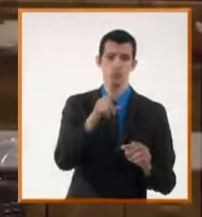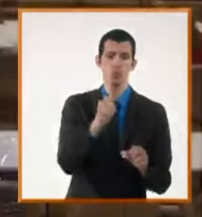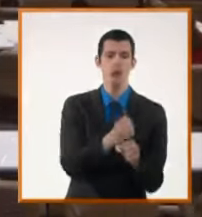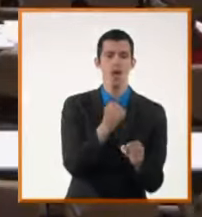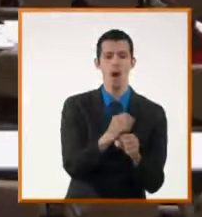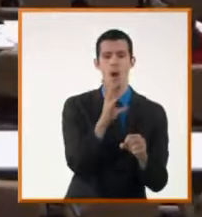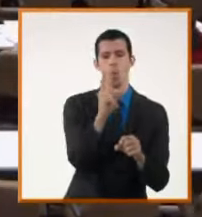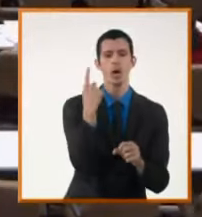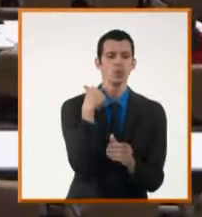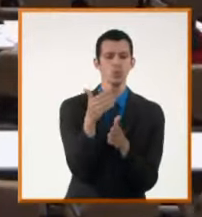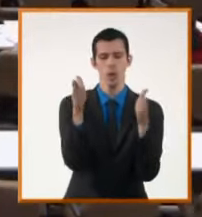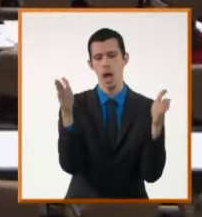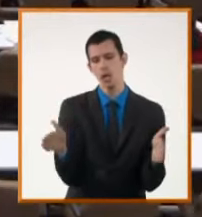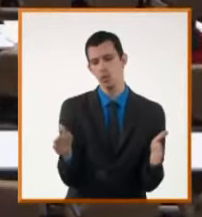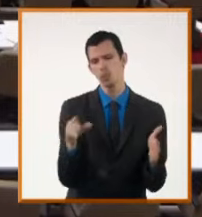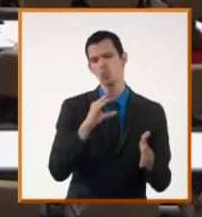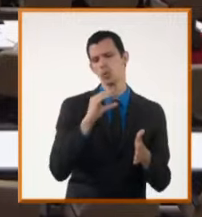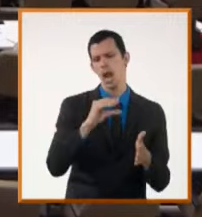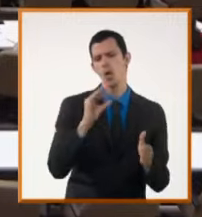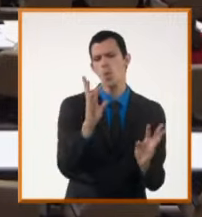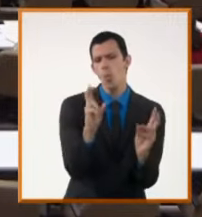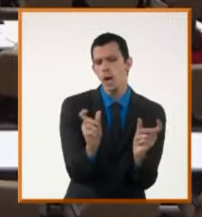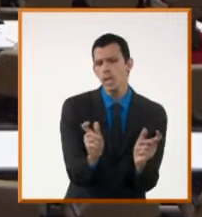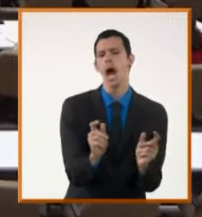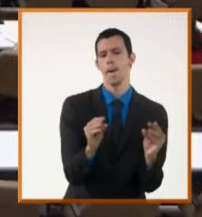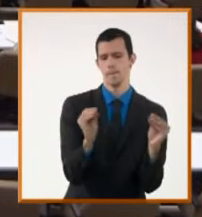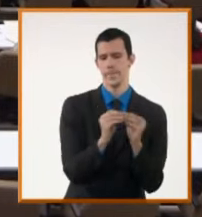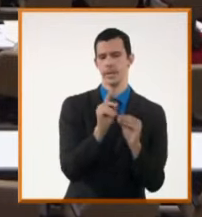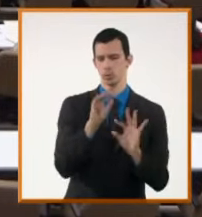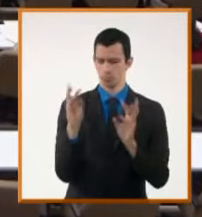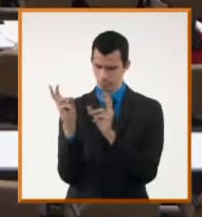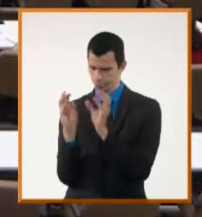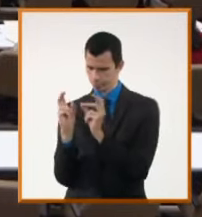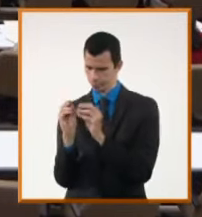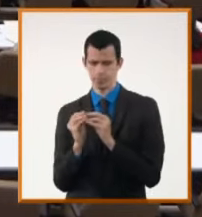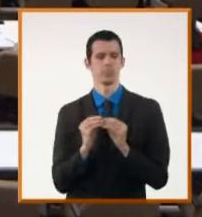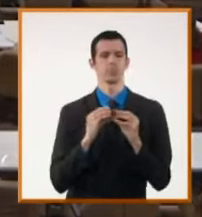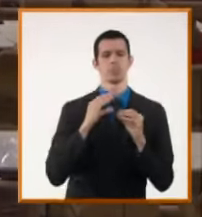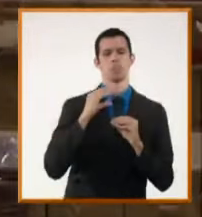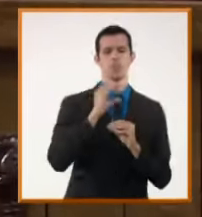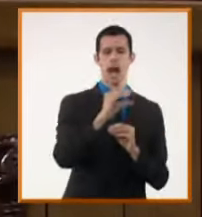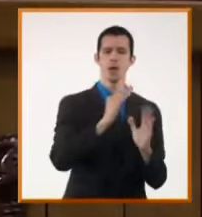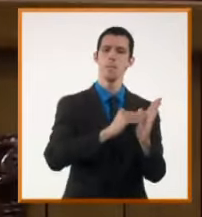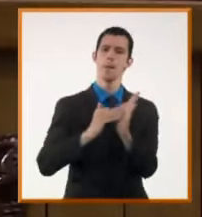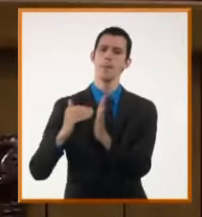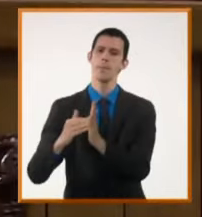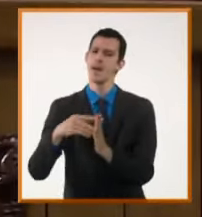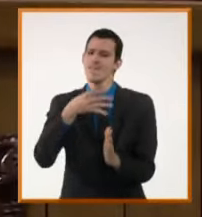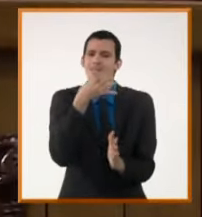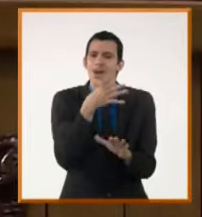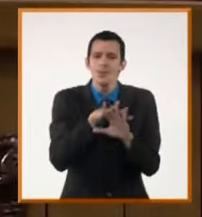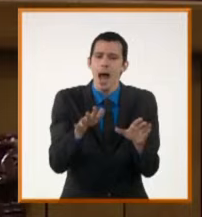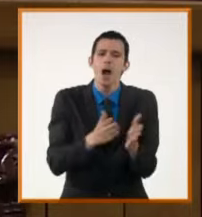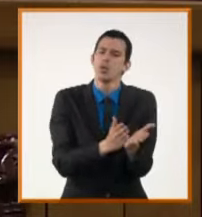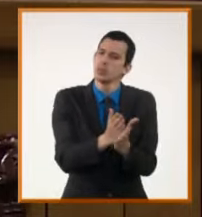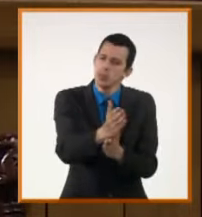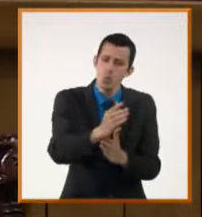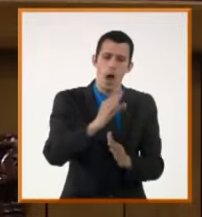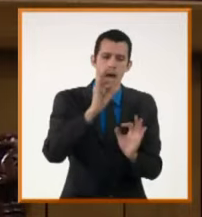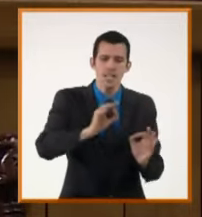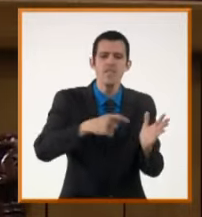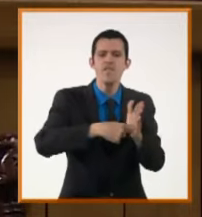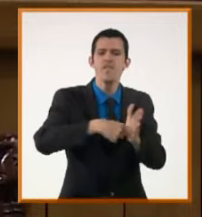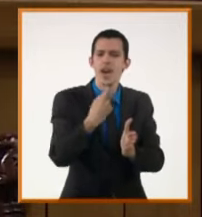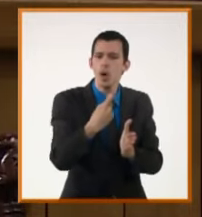que lograr que esas personas se oficialicen, que se les reconozcan, que tengan derecho a una seguridad social y que